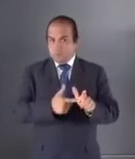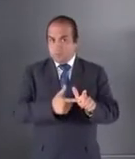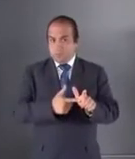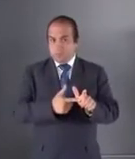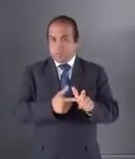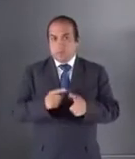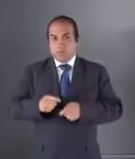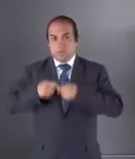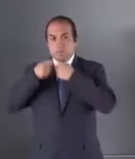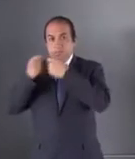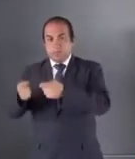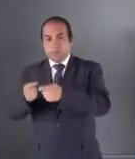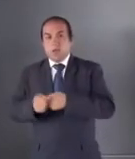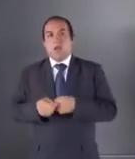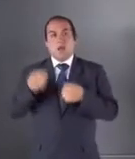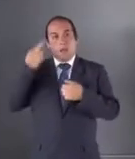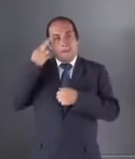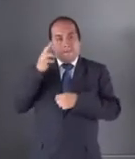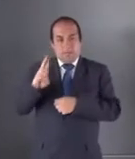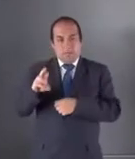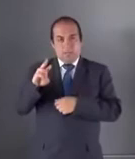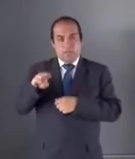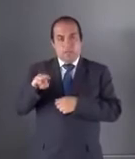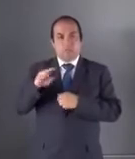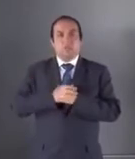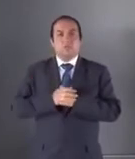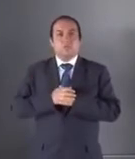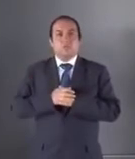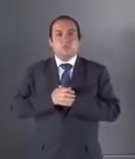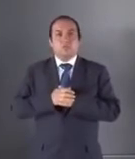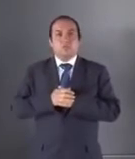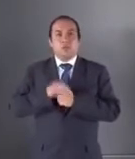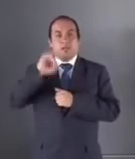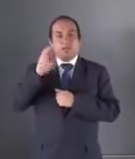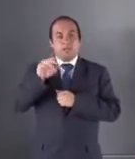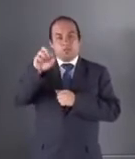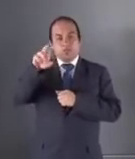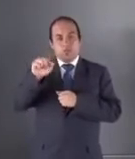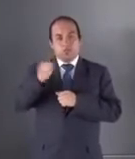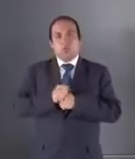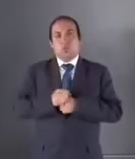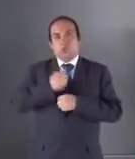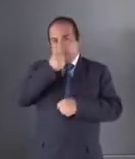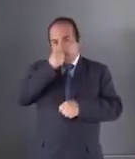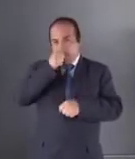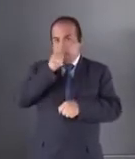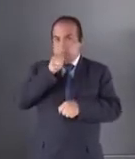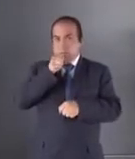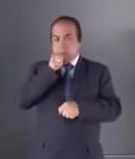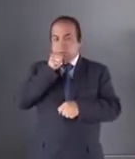el uso de la voz al maestro Jesús Antonio Esteba Medina, secretario de Obras y Servicios.